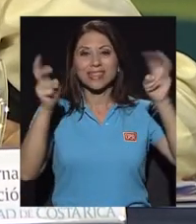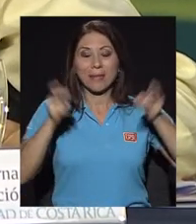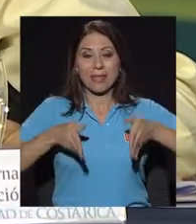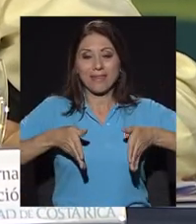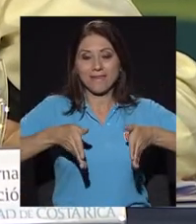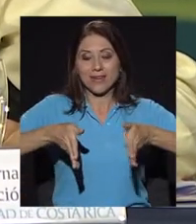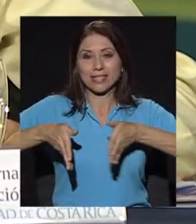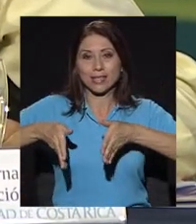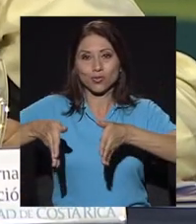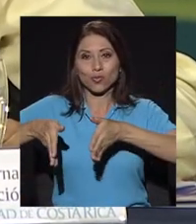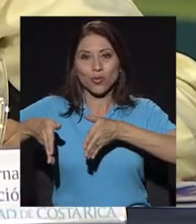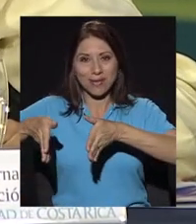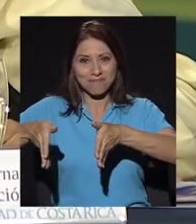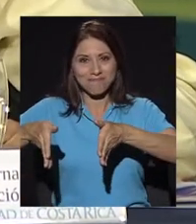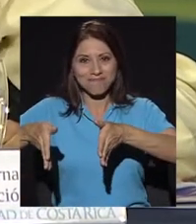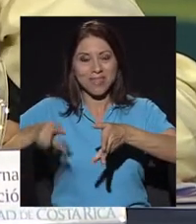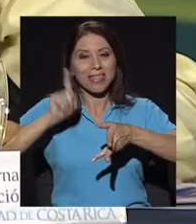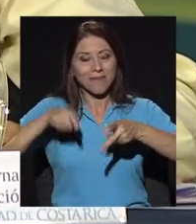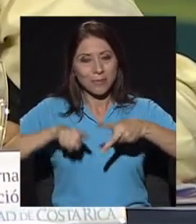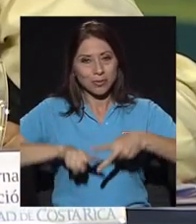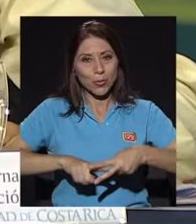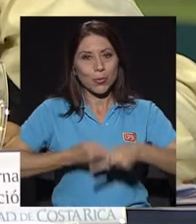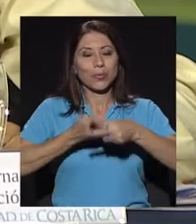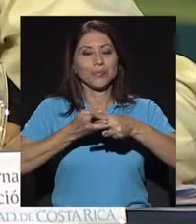ahí queremos comenzar con el tema de los caminos.